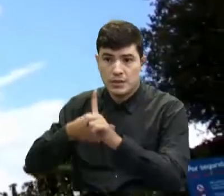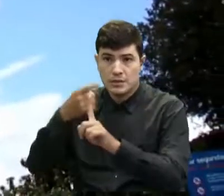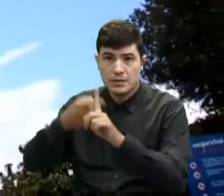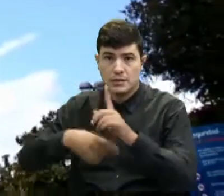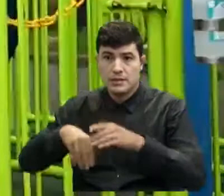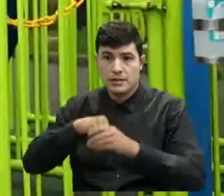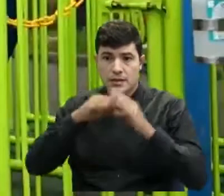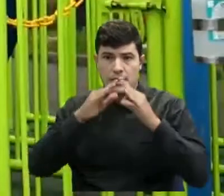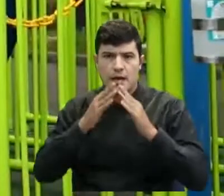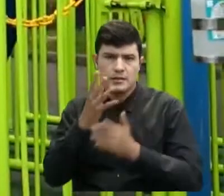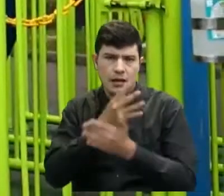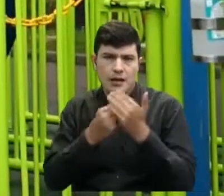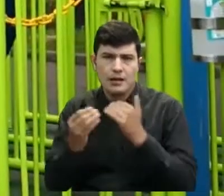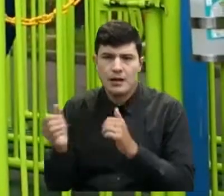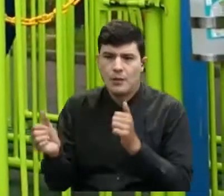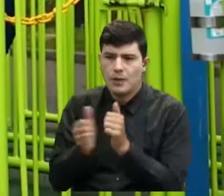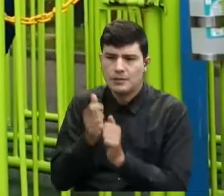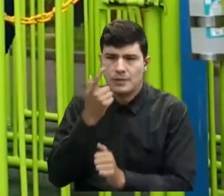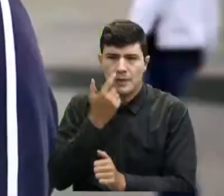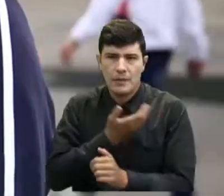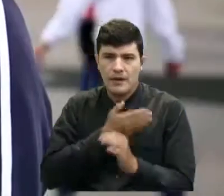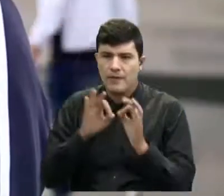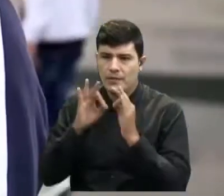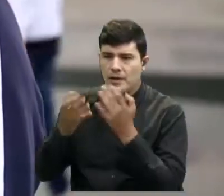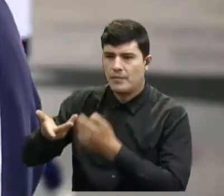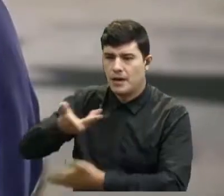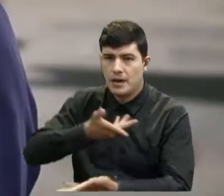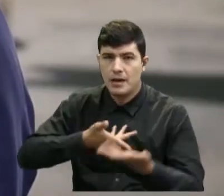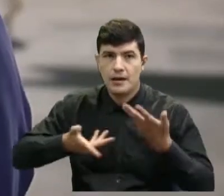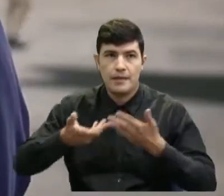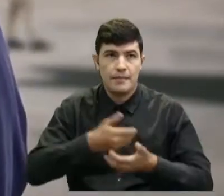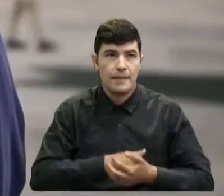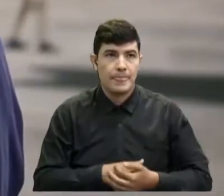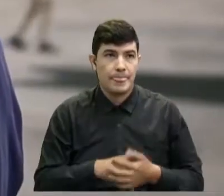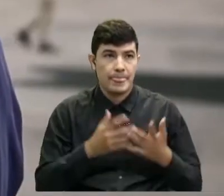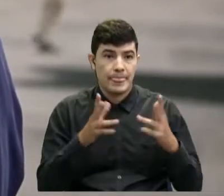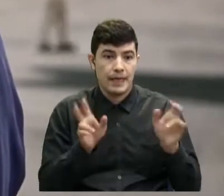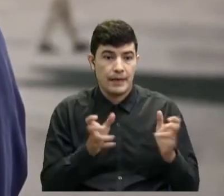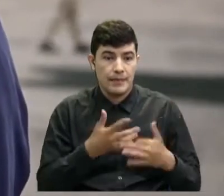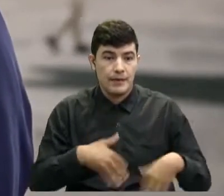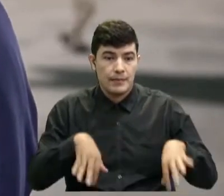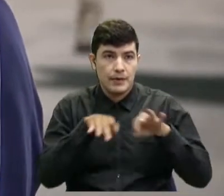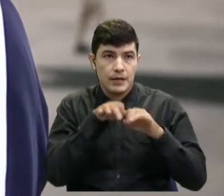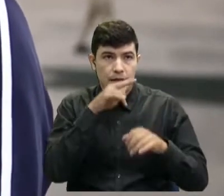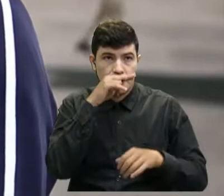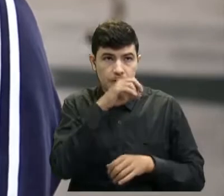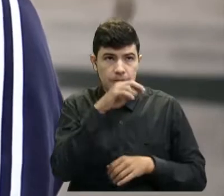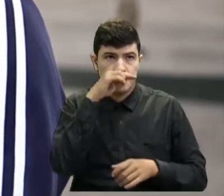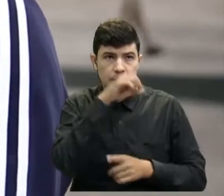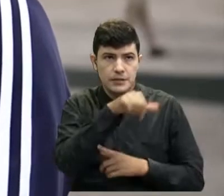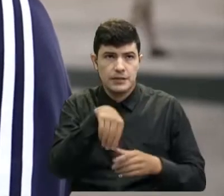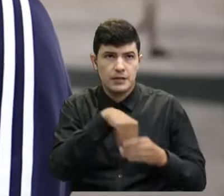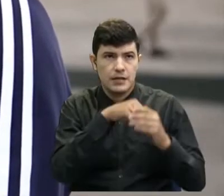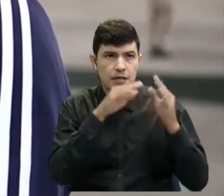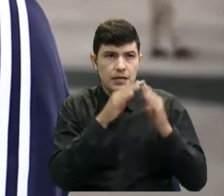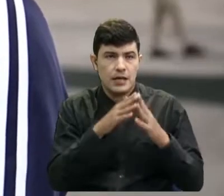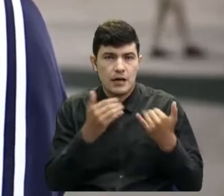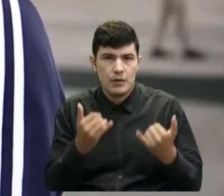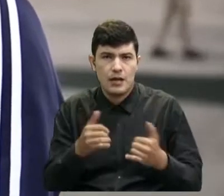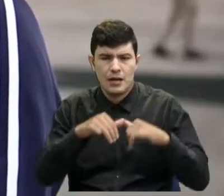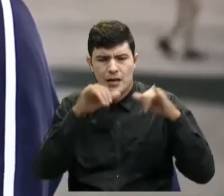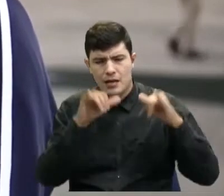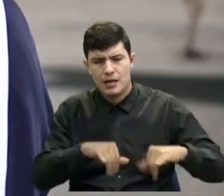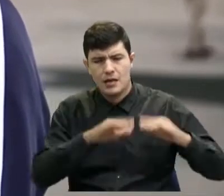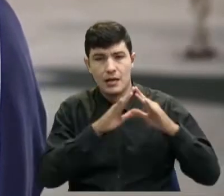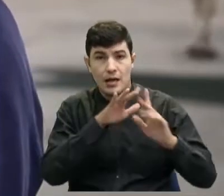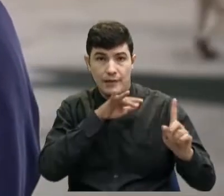de estas temáticas junto a sus familias. Bastante importante, pues, ya que los niños están en la casa encerrados y pues ese encierro también para